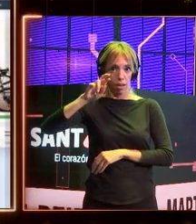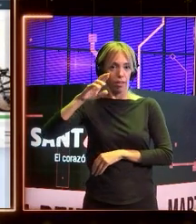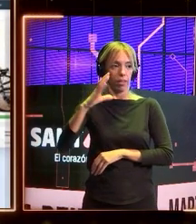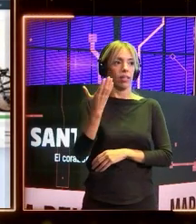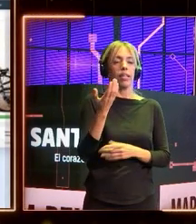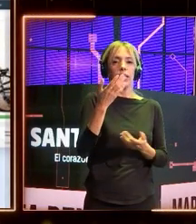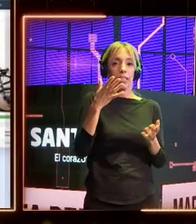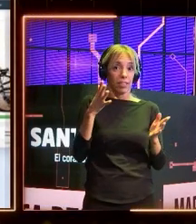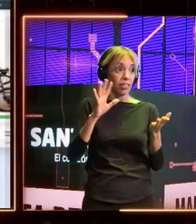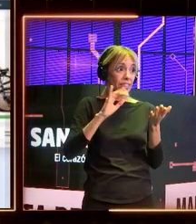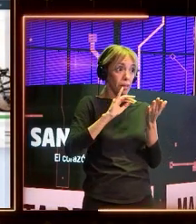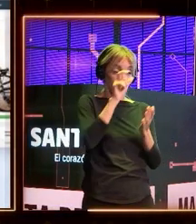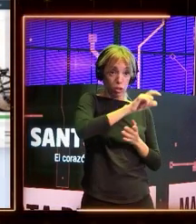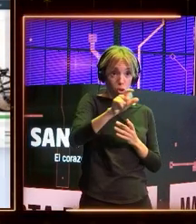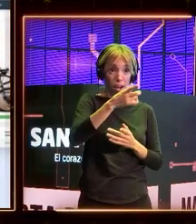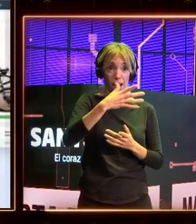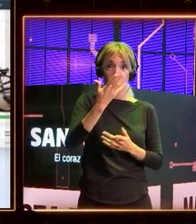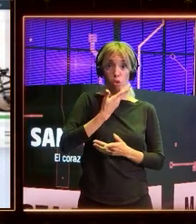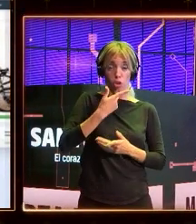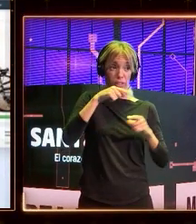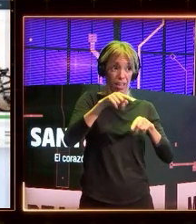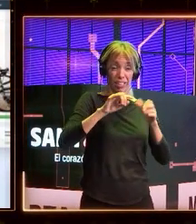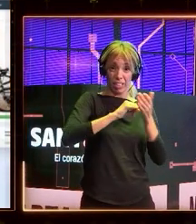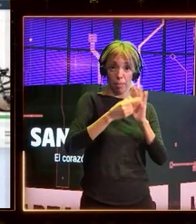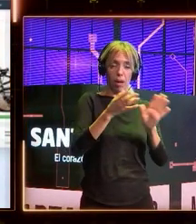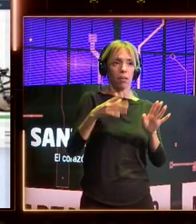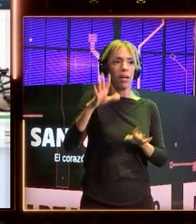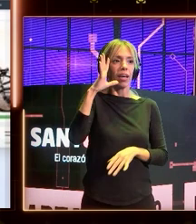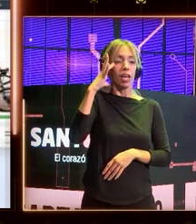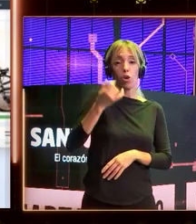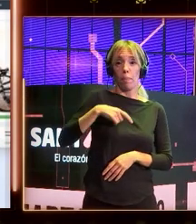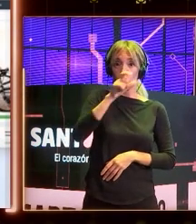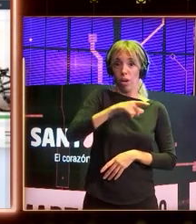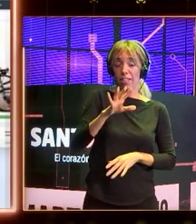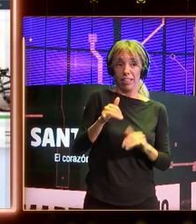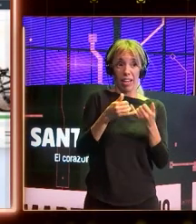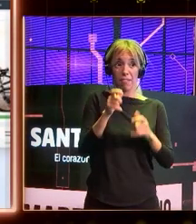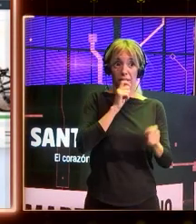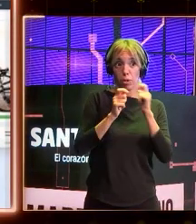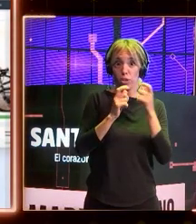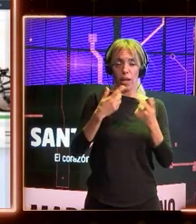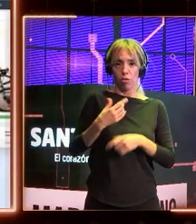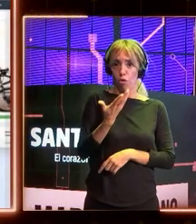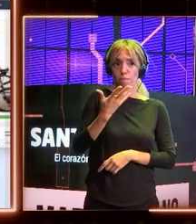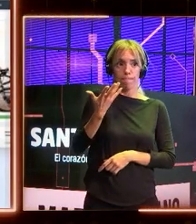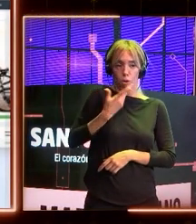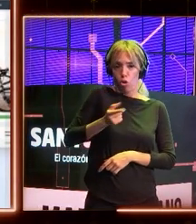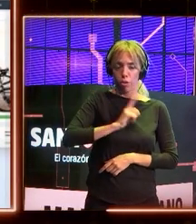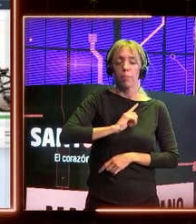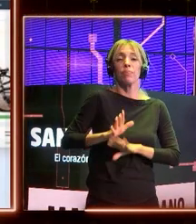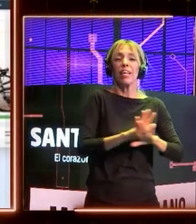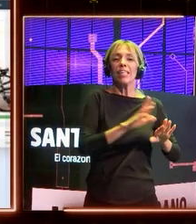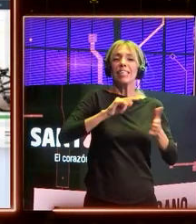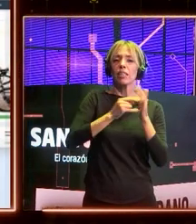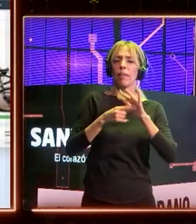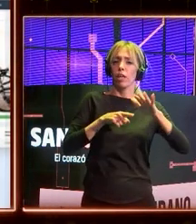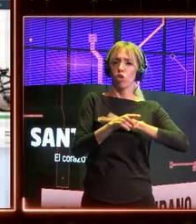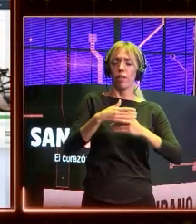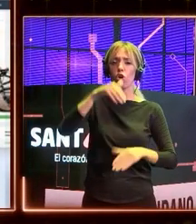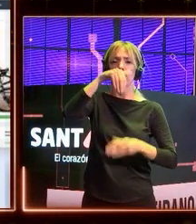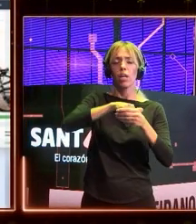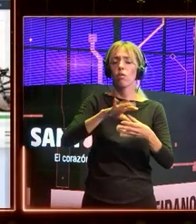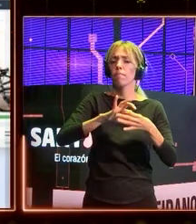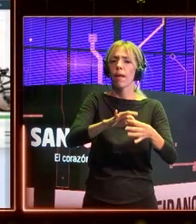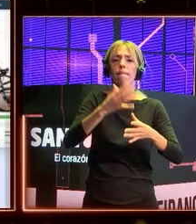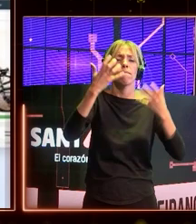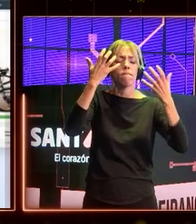manita, veo que no soy nada popular entre los periodistas de Tenerife, pues el sistema de gestión de contenidos es básicamente